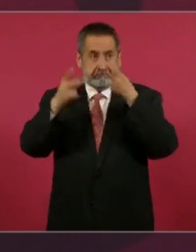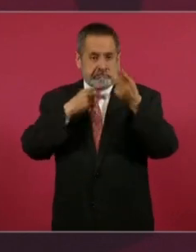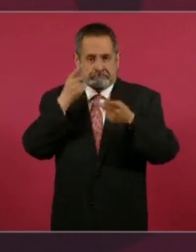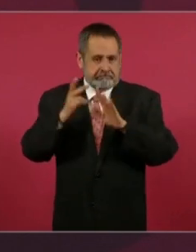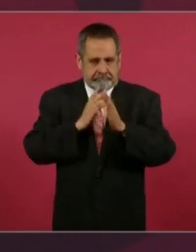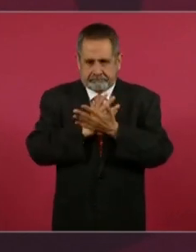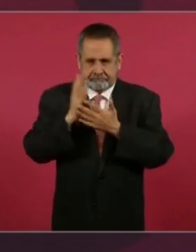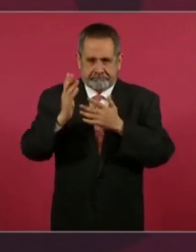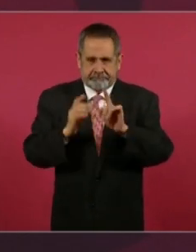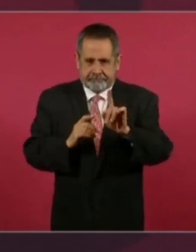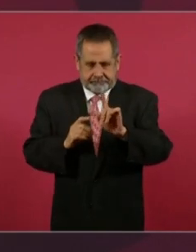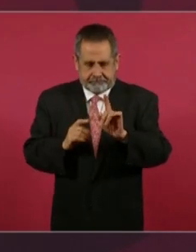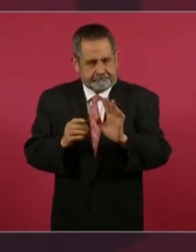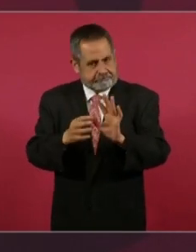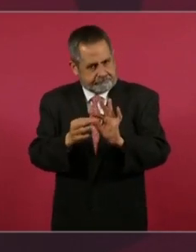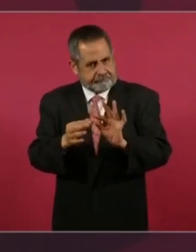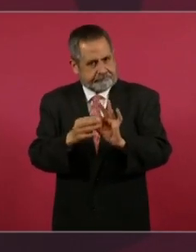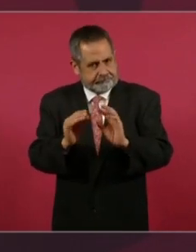estar